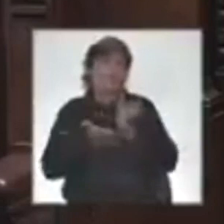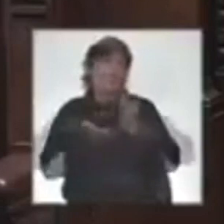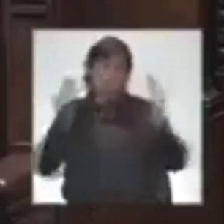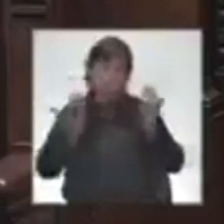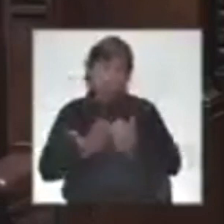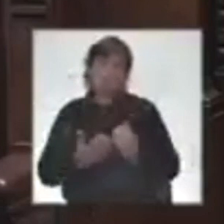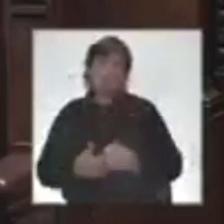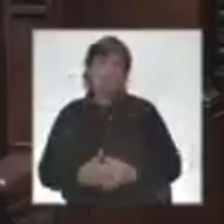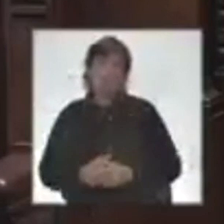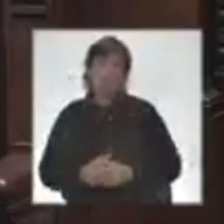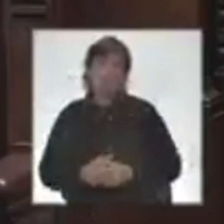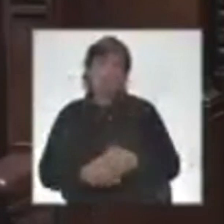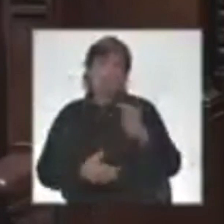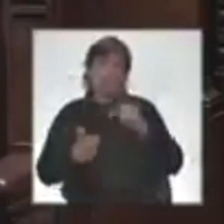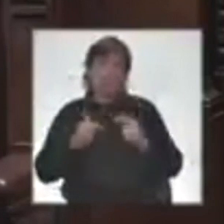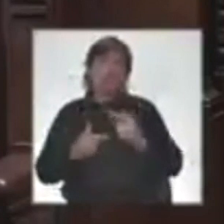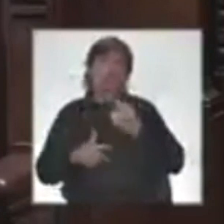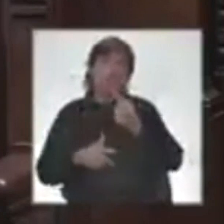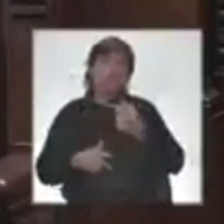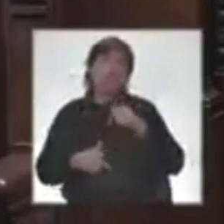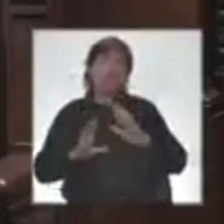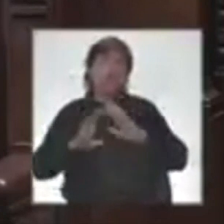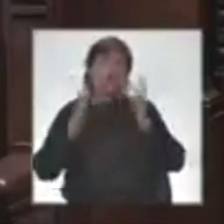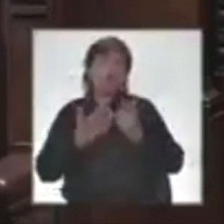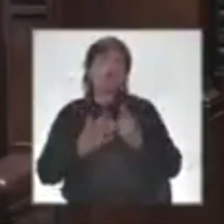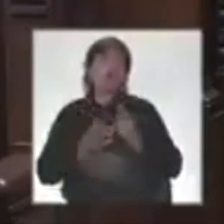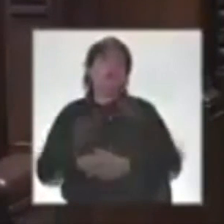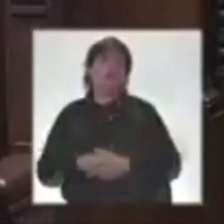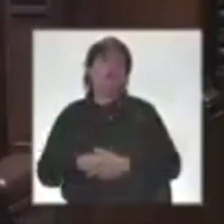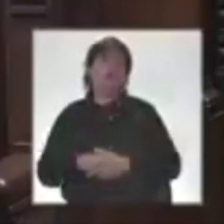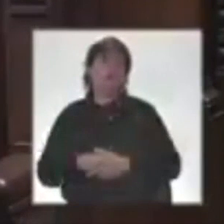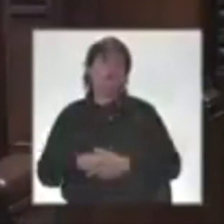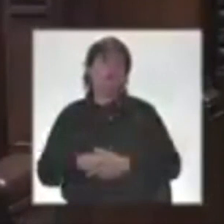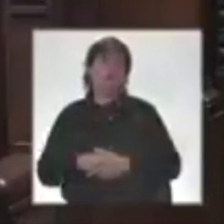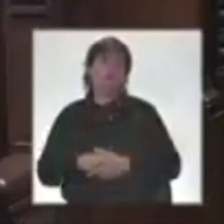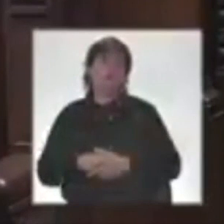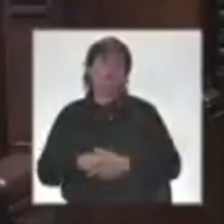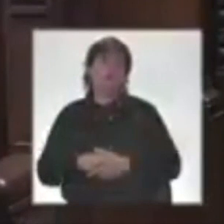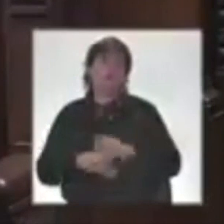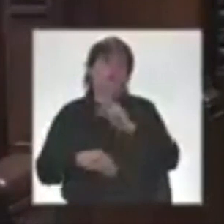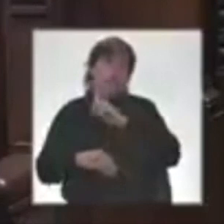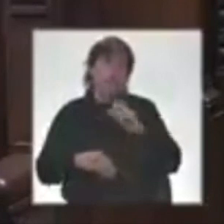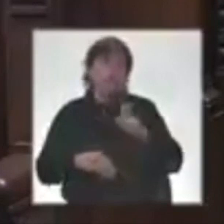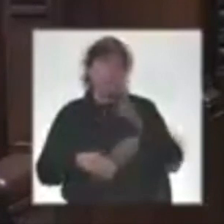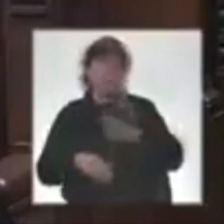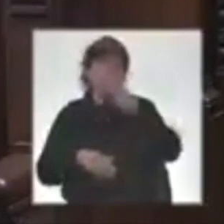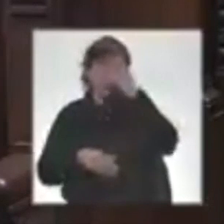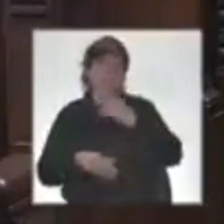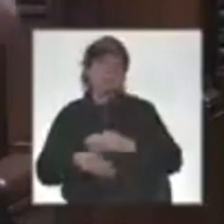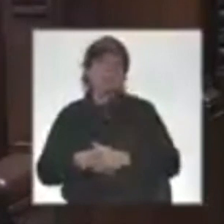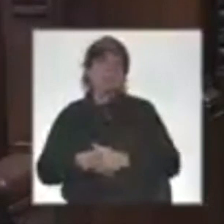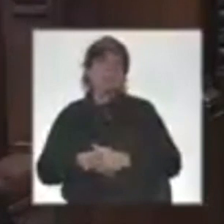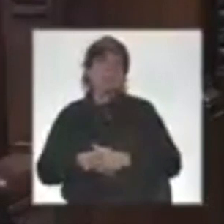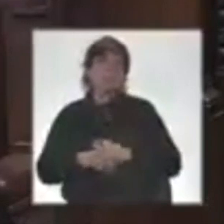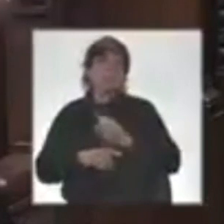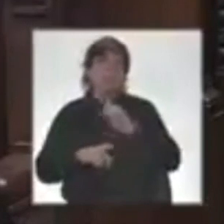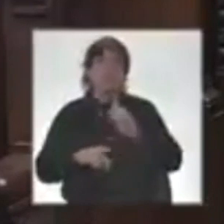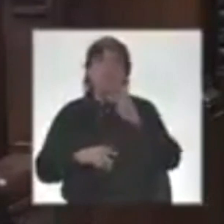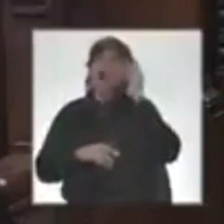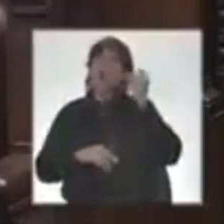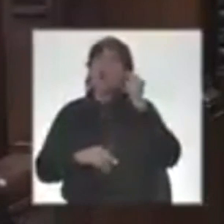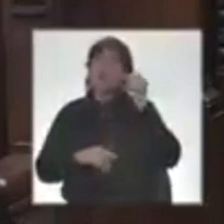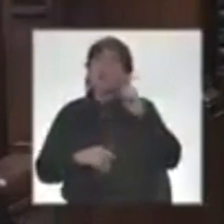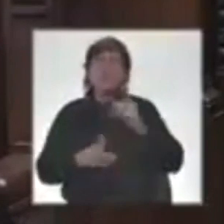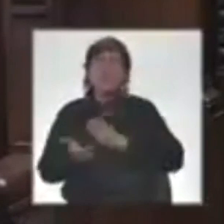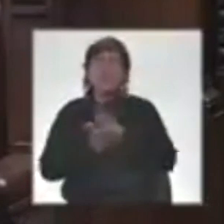mundo. Y cuando hablo del mundo también me refiero con Uruguay, con los 100.000 operaciones de ojos. No me olvido de la solidaridad de